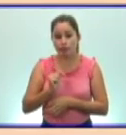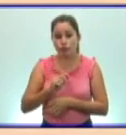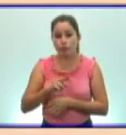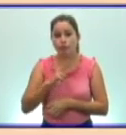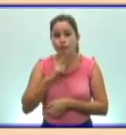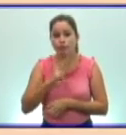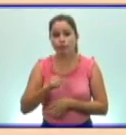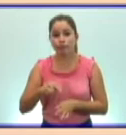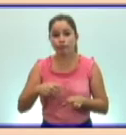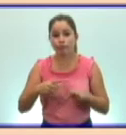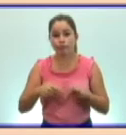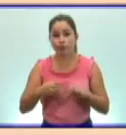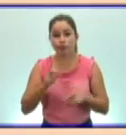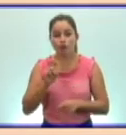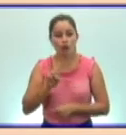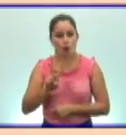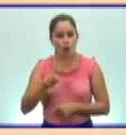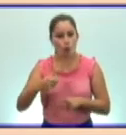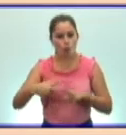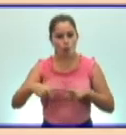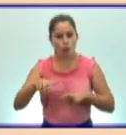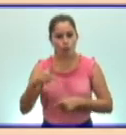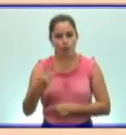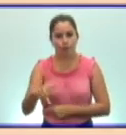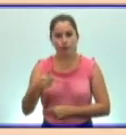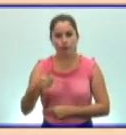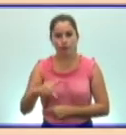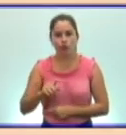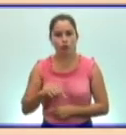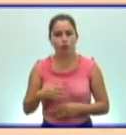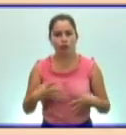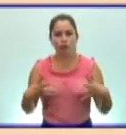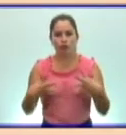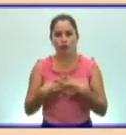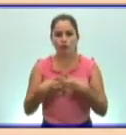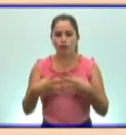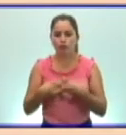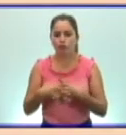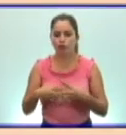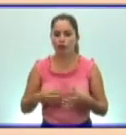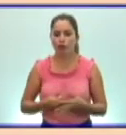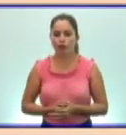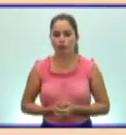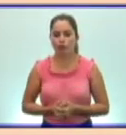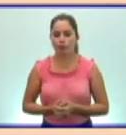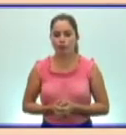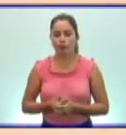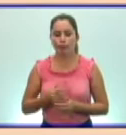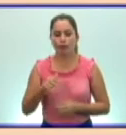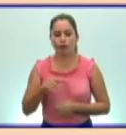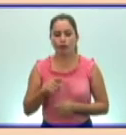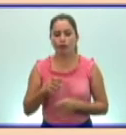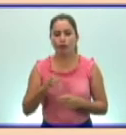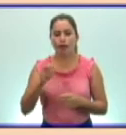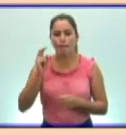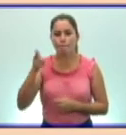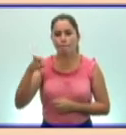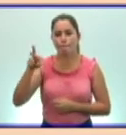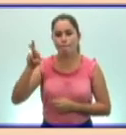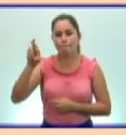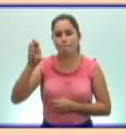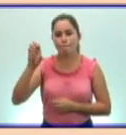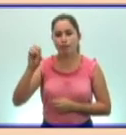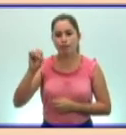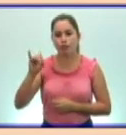había un segundo ejercicio que estaba relacionado con la presión de